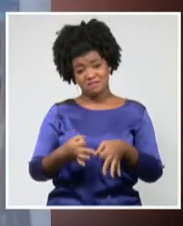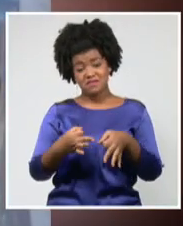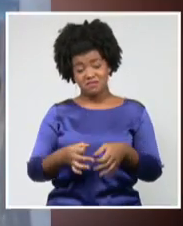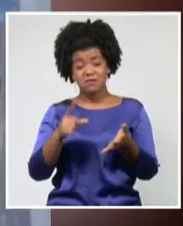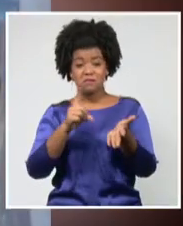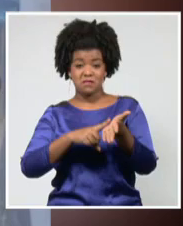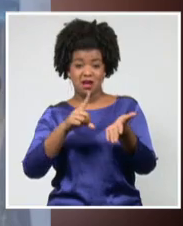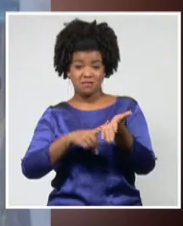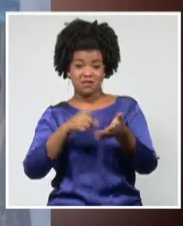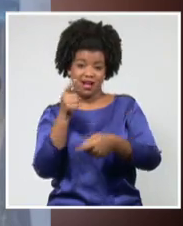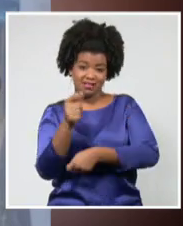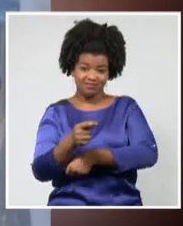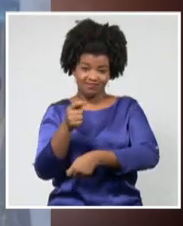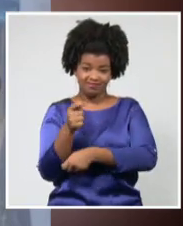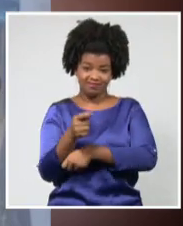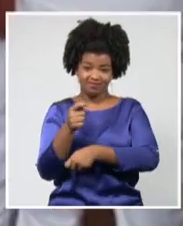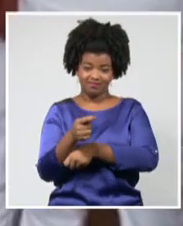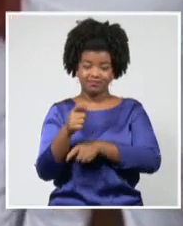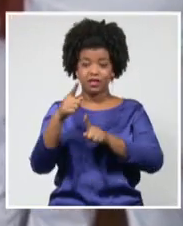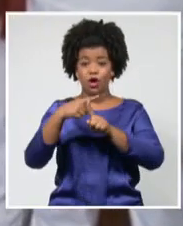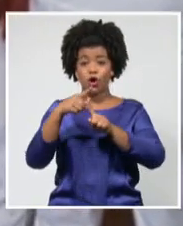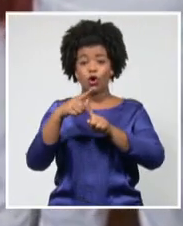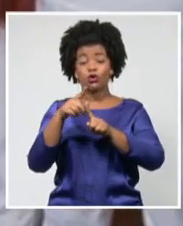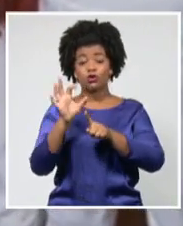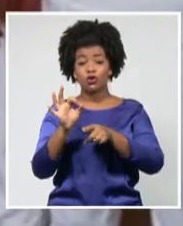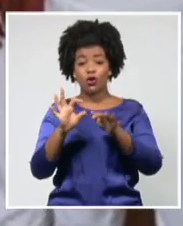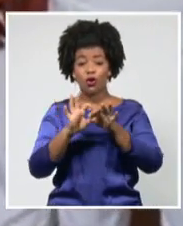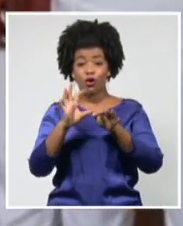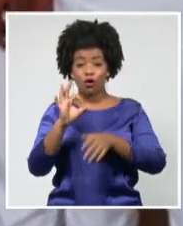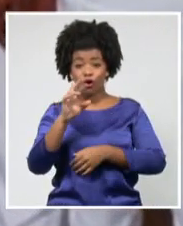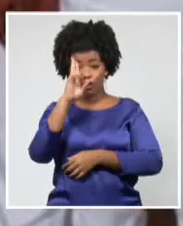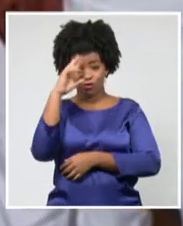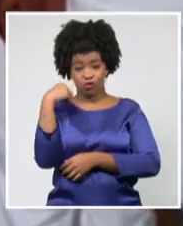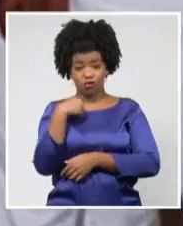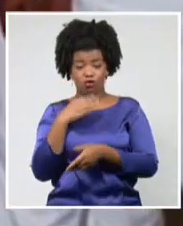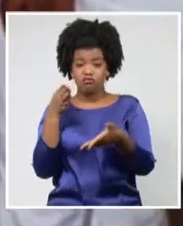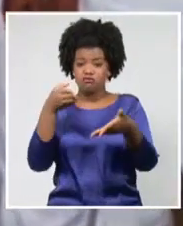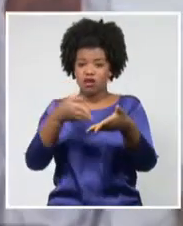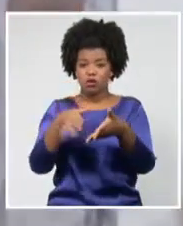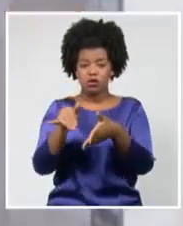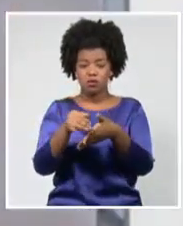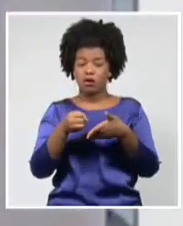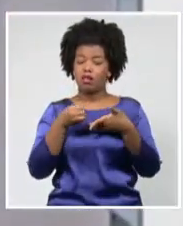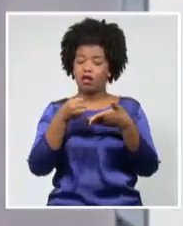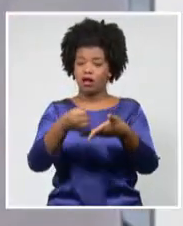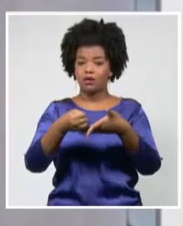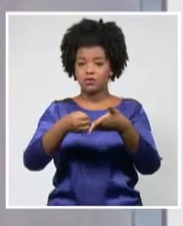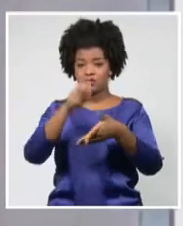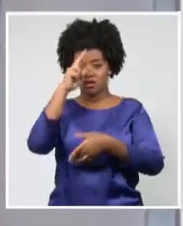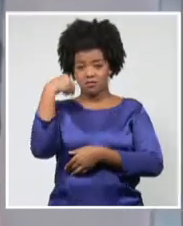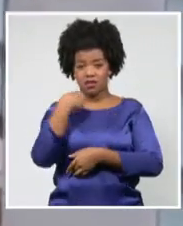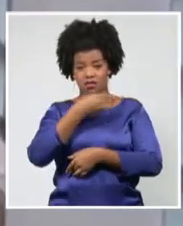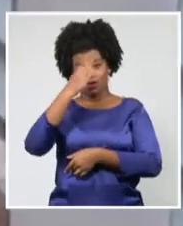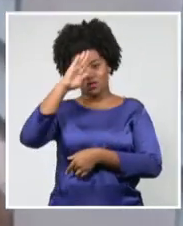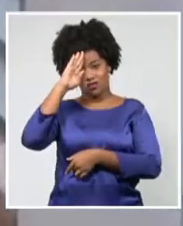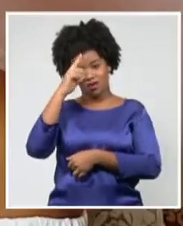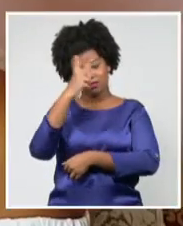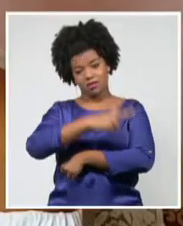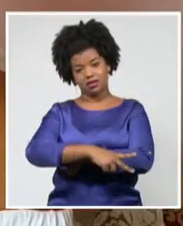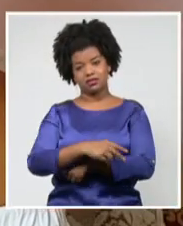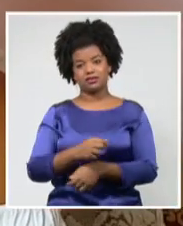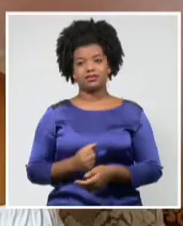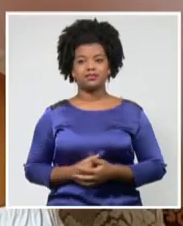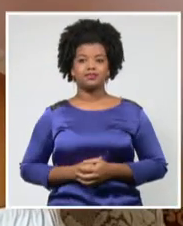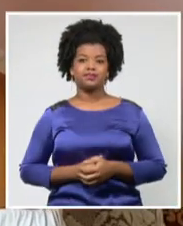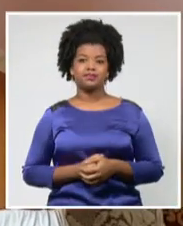los padres. A Togo, el doctor Pachi, como todos lo conocen, llegó abriendo la colaboración médica cubana con ese país. Desde que